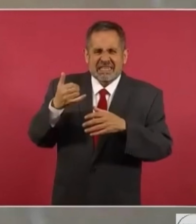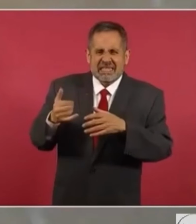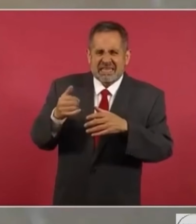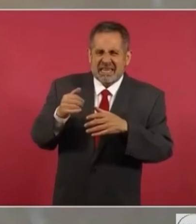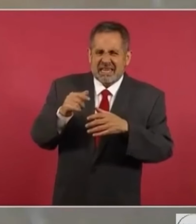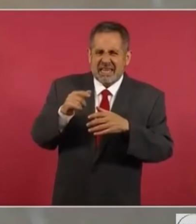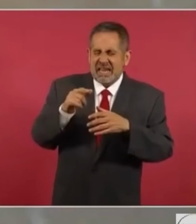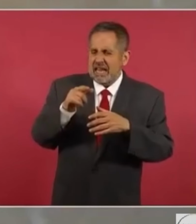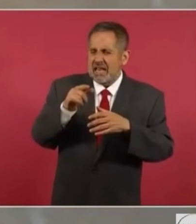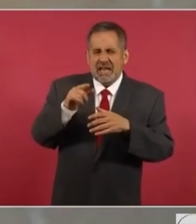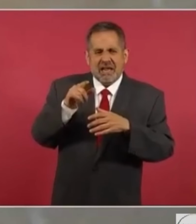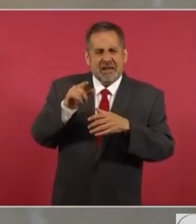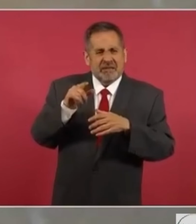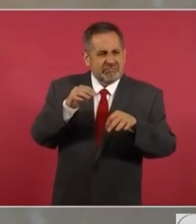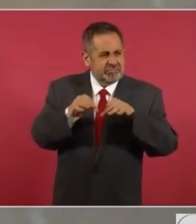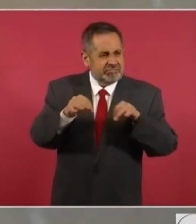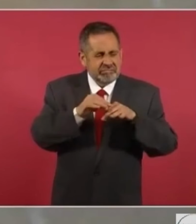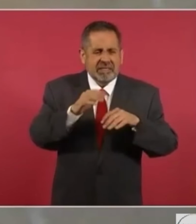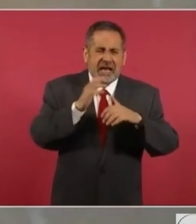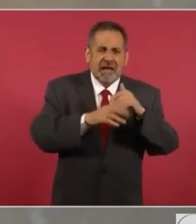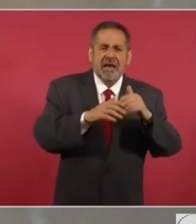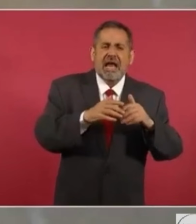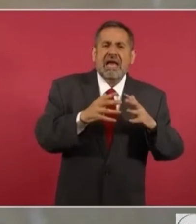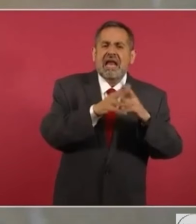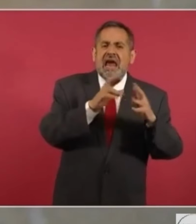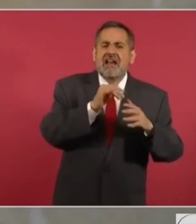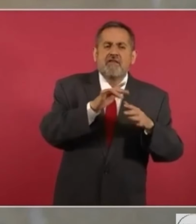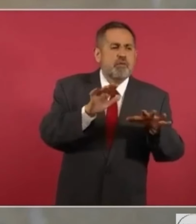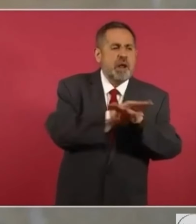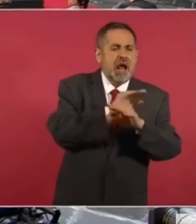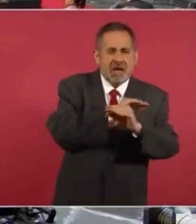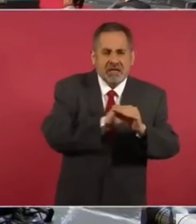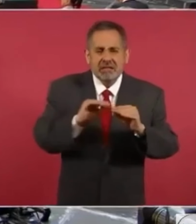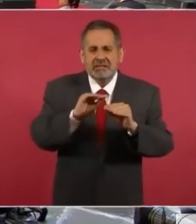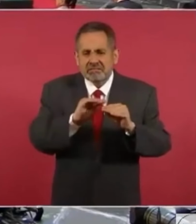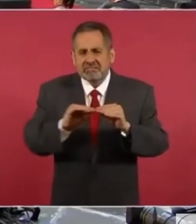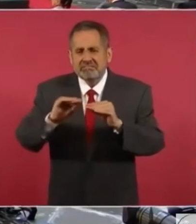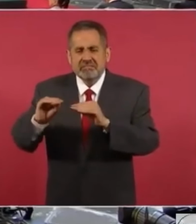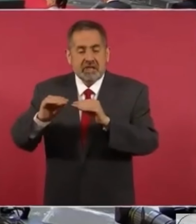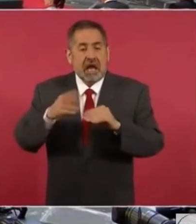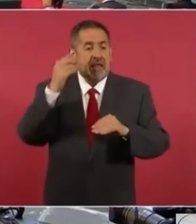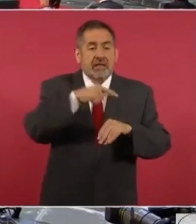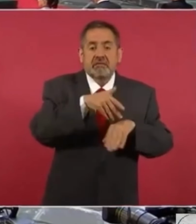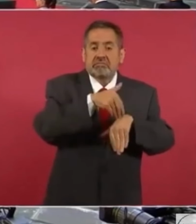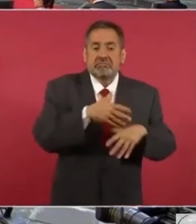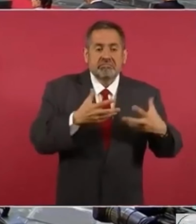hombre que había pasado desde la guerra de reforma sirviendo al ejército